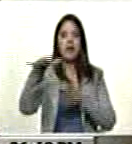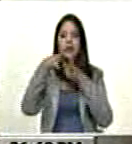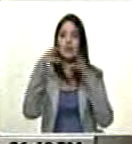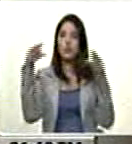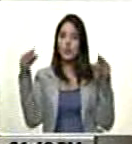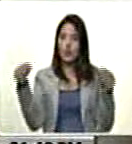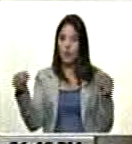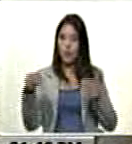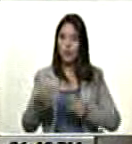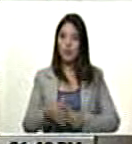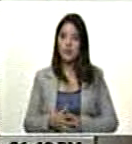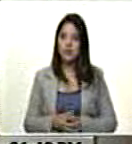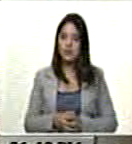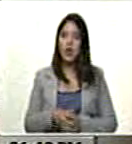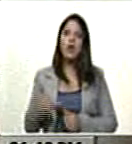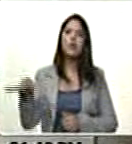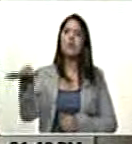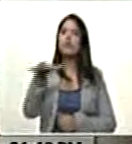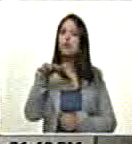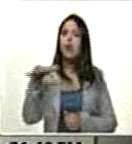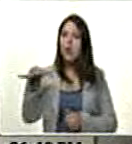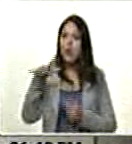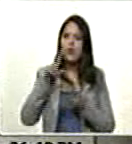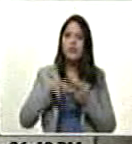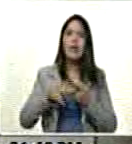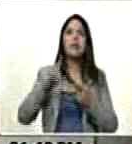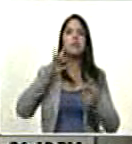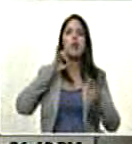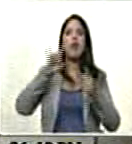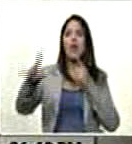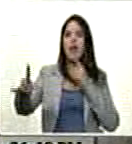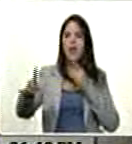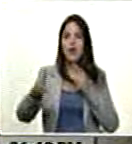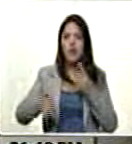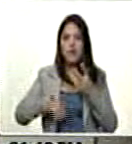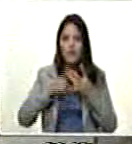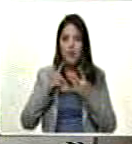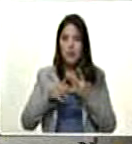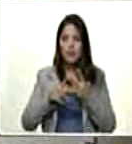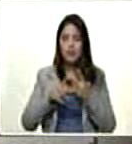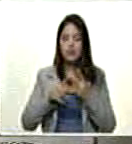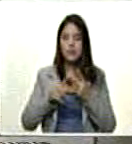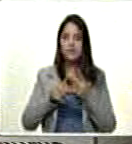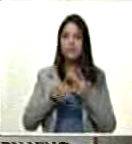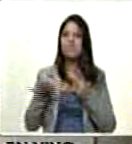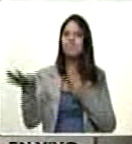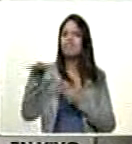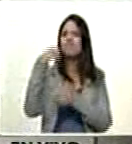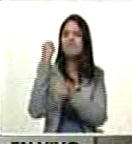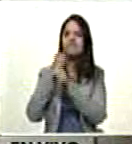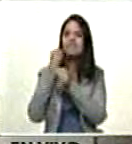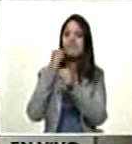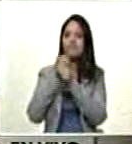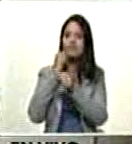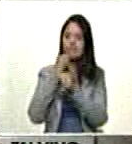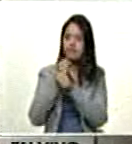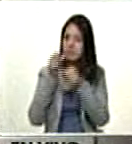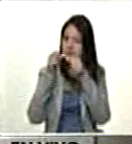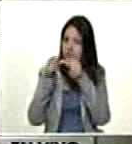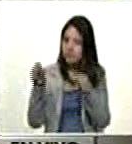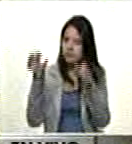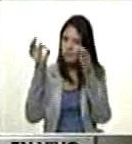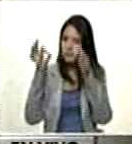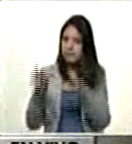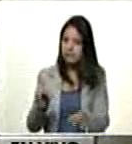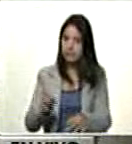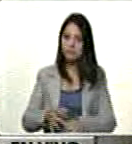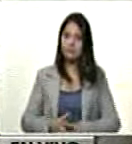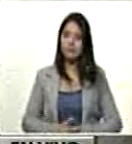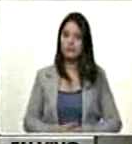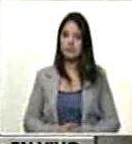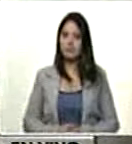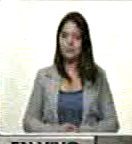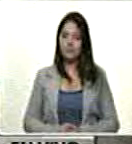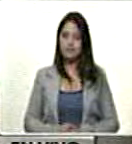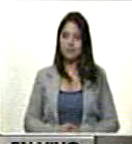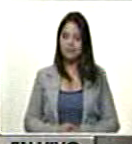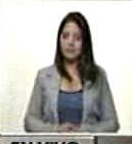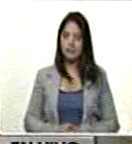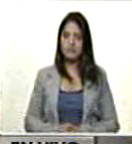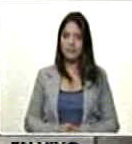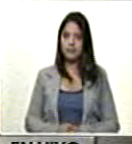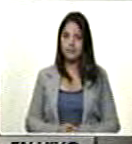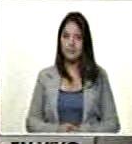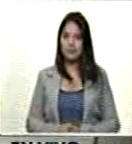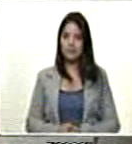la ubicación, los teléfonos y la dependencia donde cumplirán su rol de